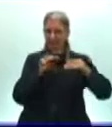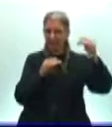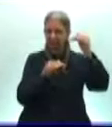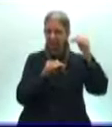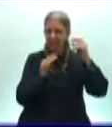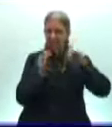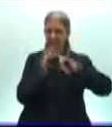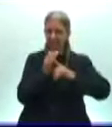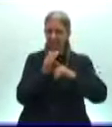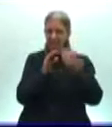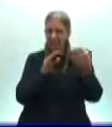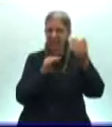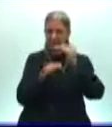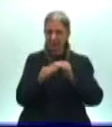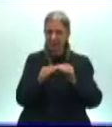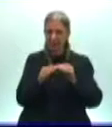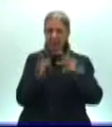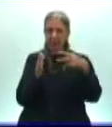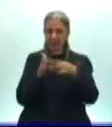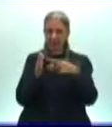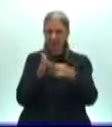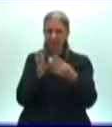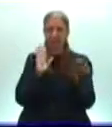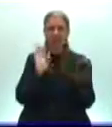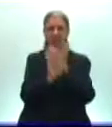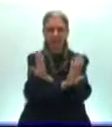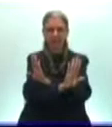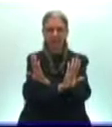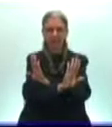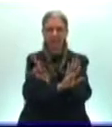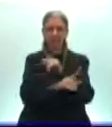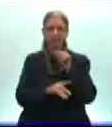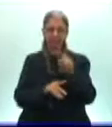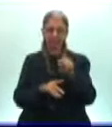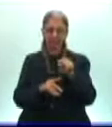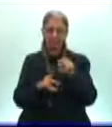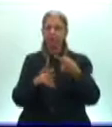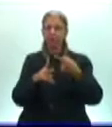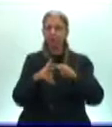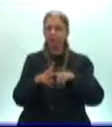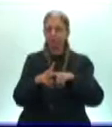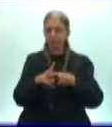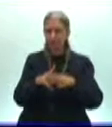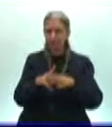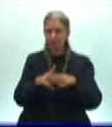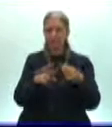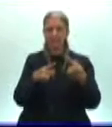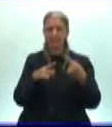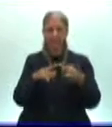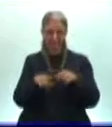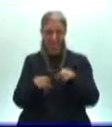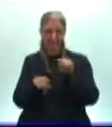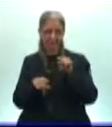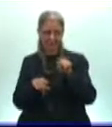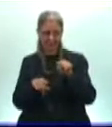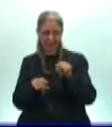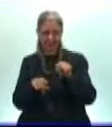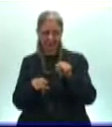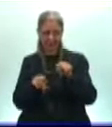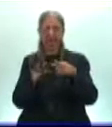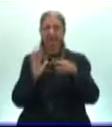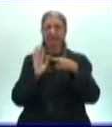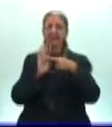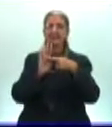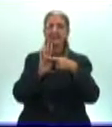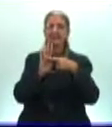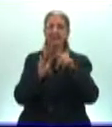ahí hemos llegado a la solución, pero esa solución debe tener una representación,